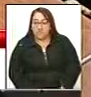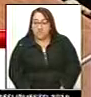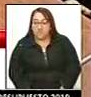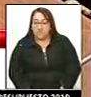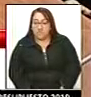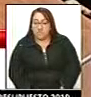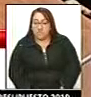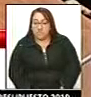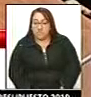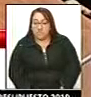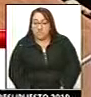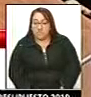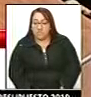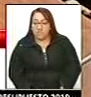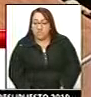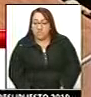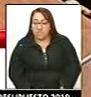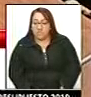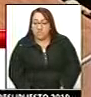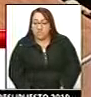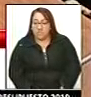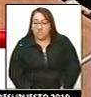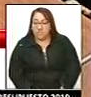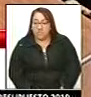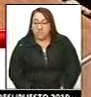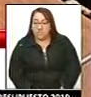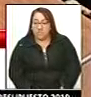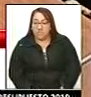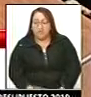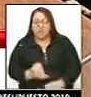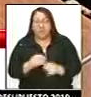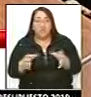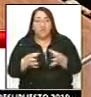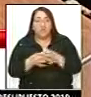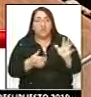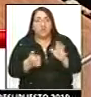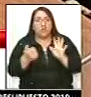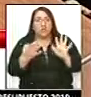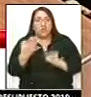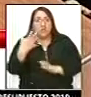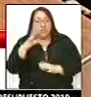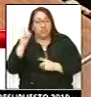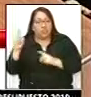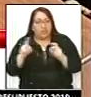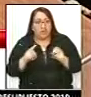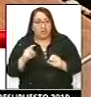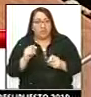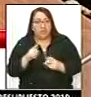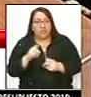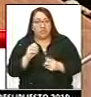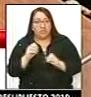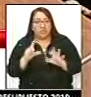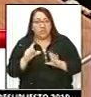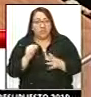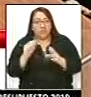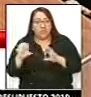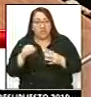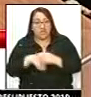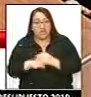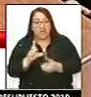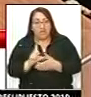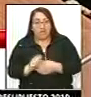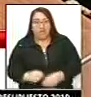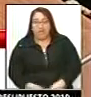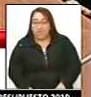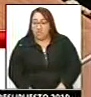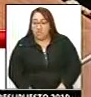En los resultados de las supervisiones concluidas tenemos un total de 695 supervisiones, 107 que se realizaron en Lima